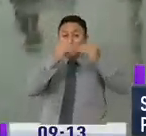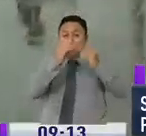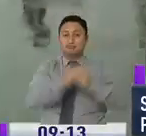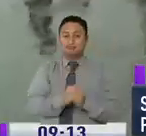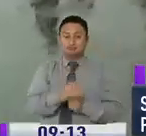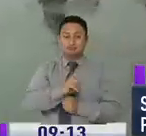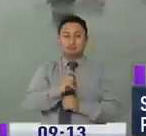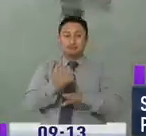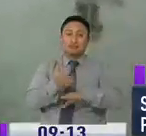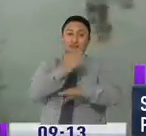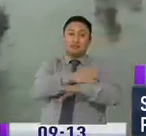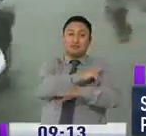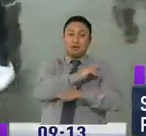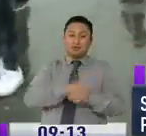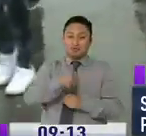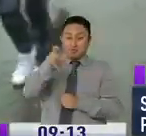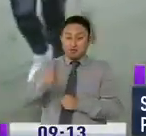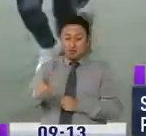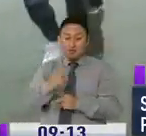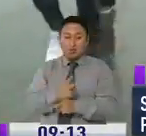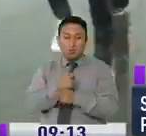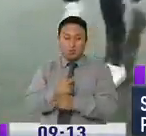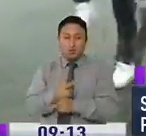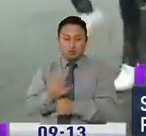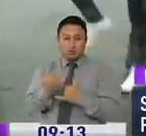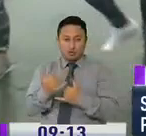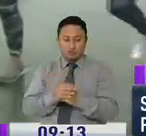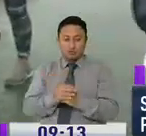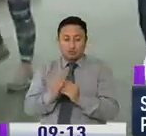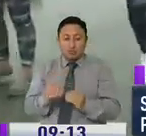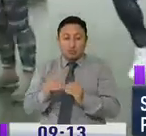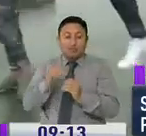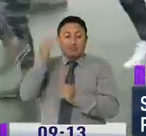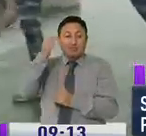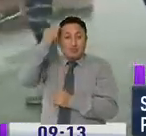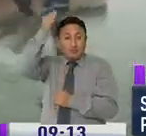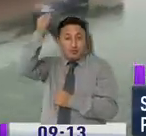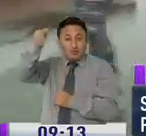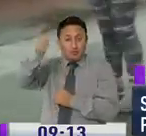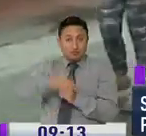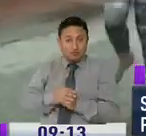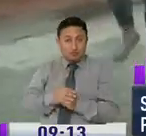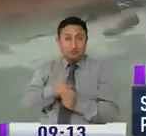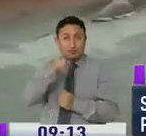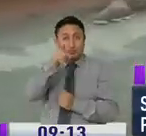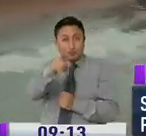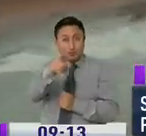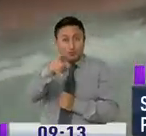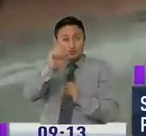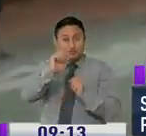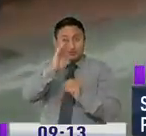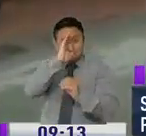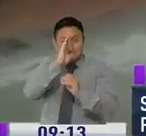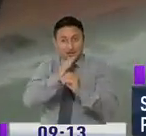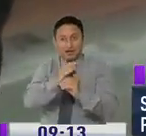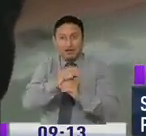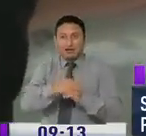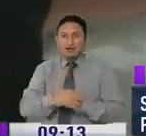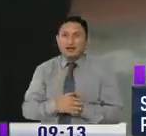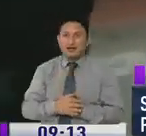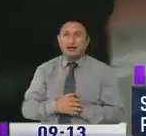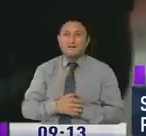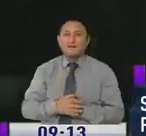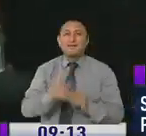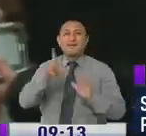que prepararnos para cuidar al adulto mayor ahora, pero más para el futuro. O sea, para usted, tenemos que buscar políticas